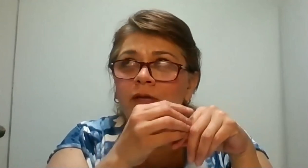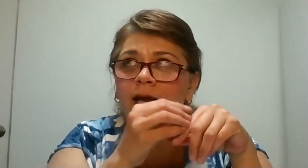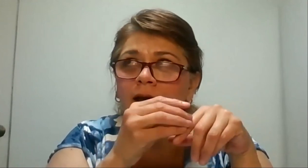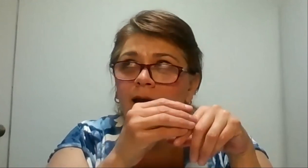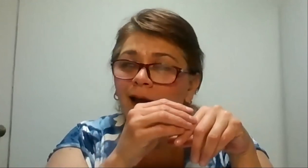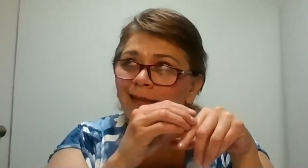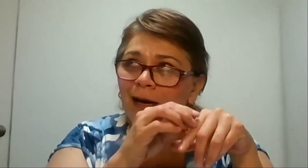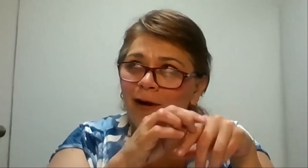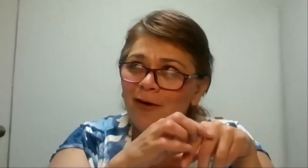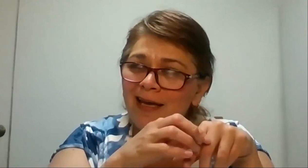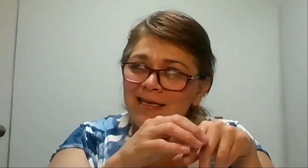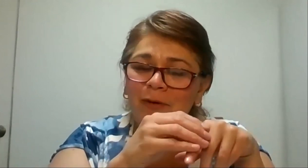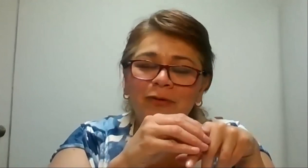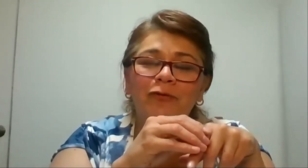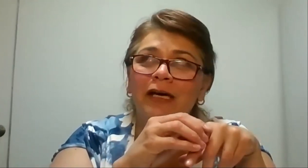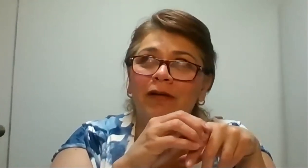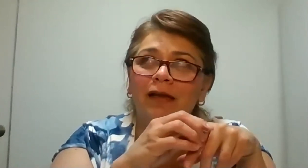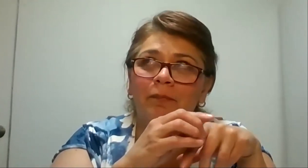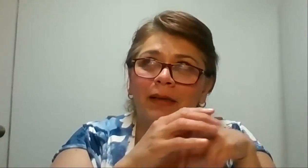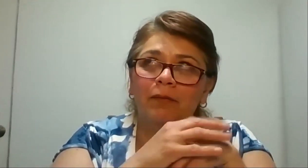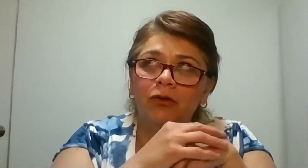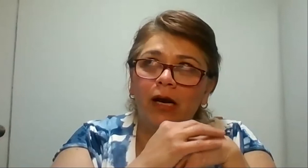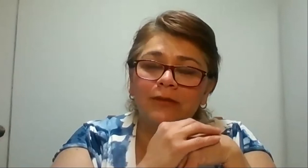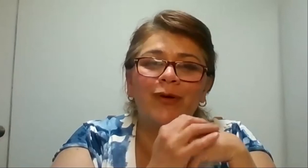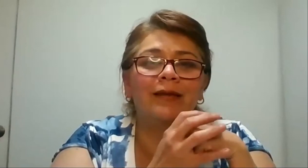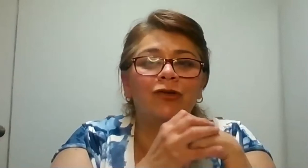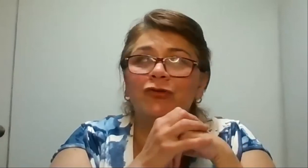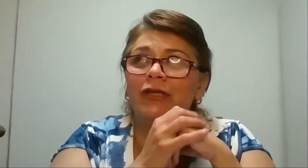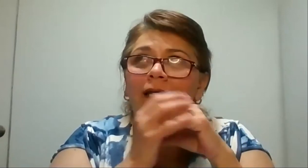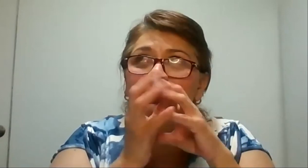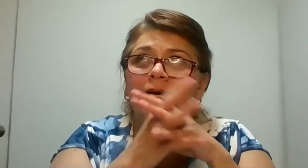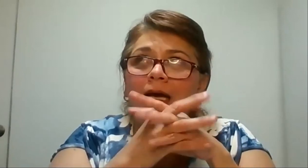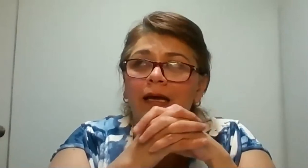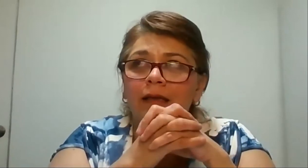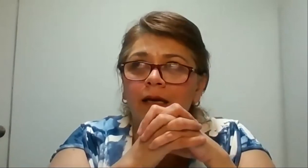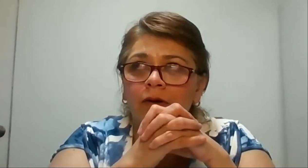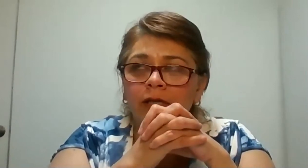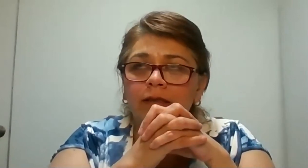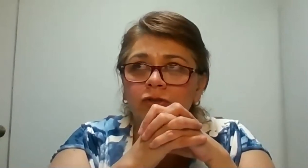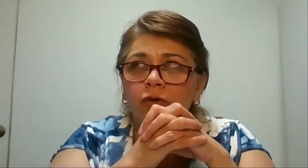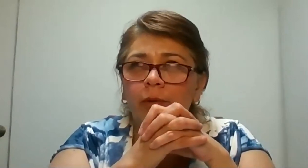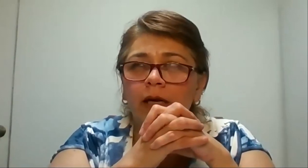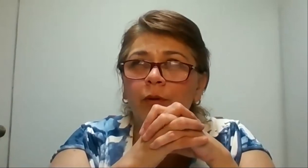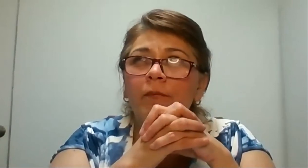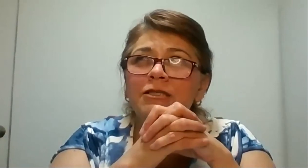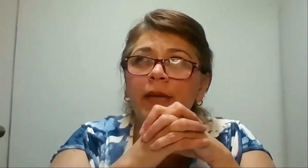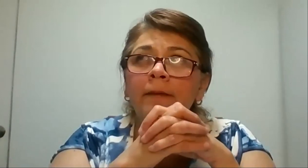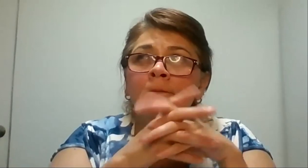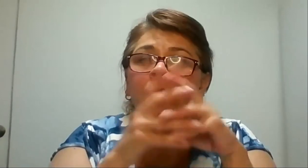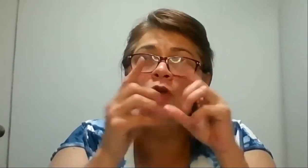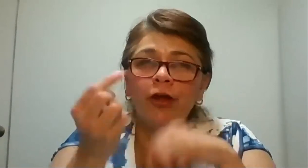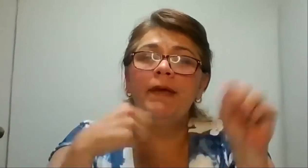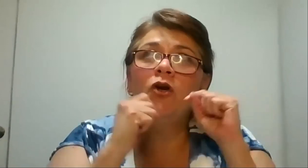acordé ahorita el trabajo que hice cuando fui jefa del departamento de las 42 unidades de orientación juvenil. Bueno, más